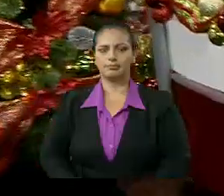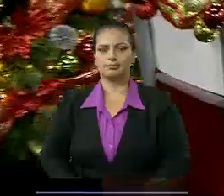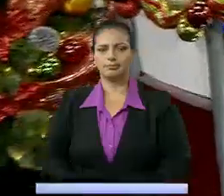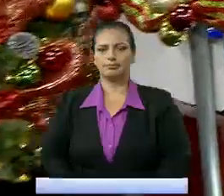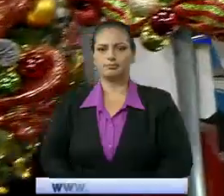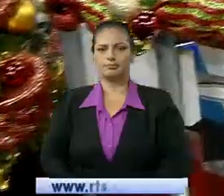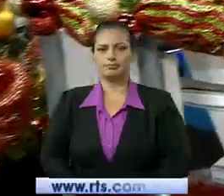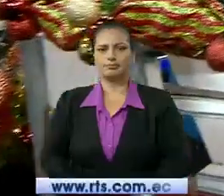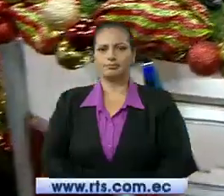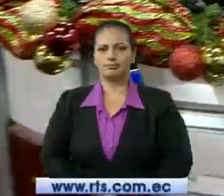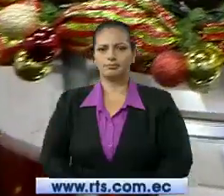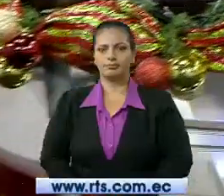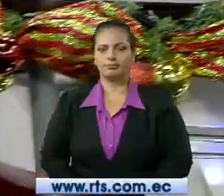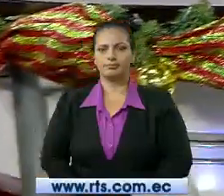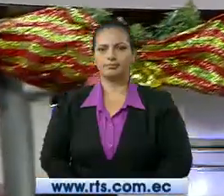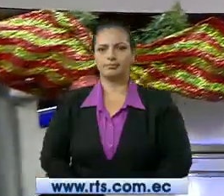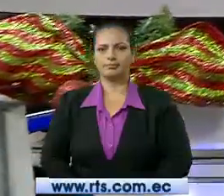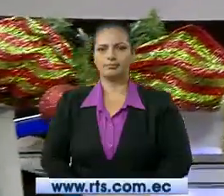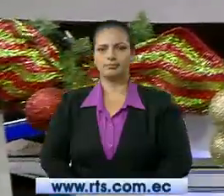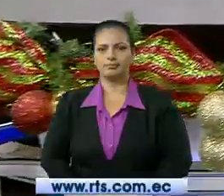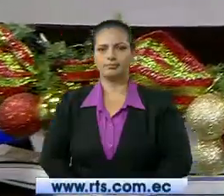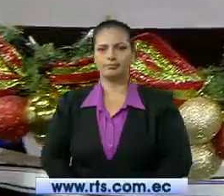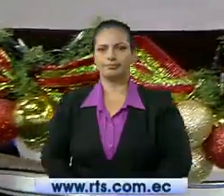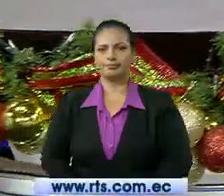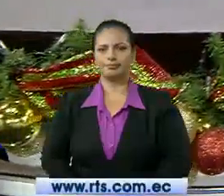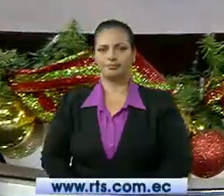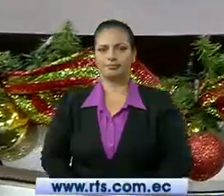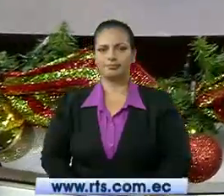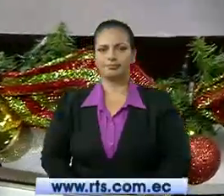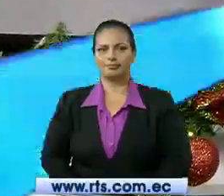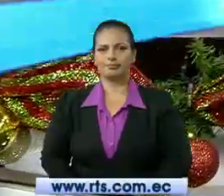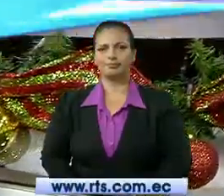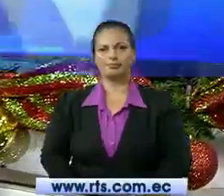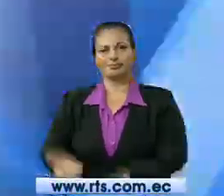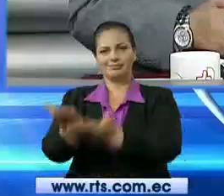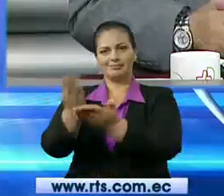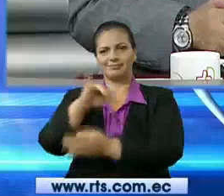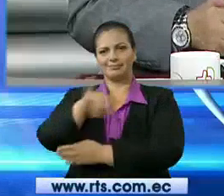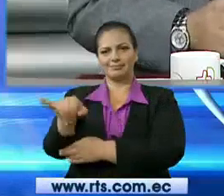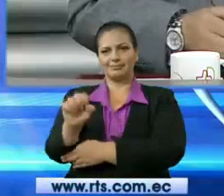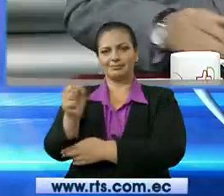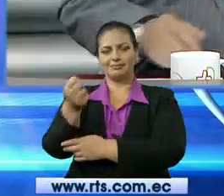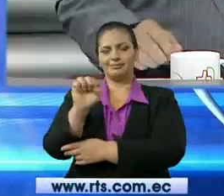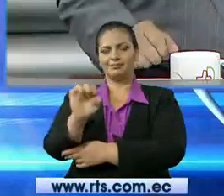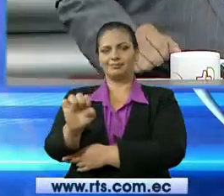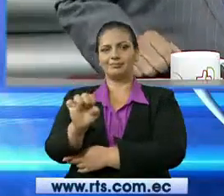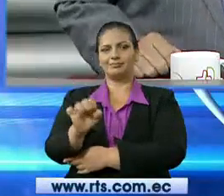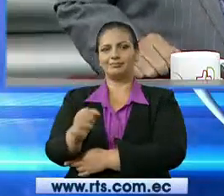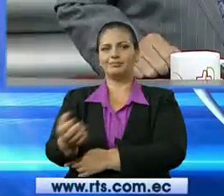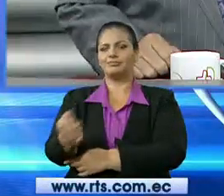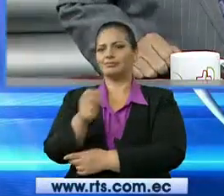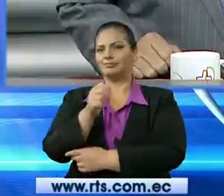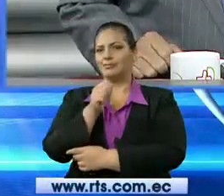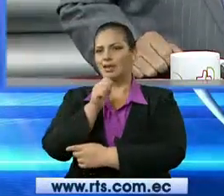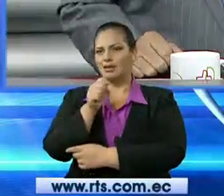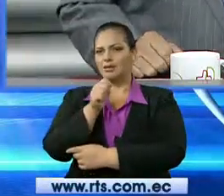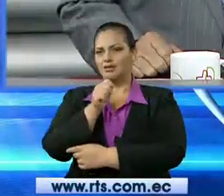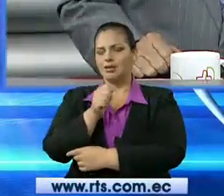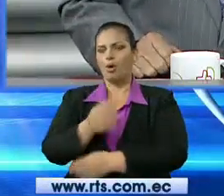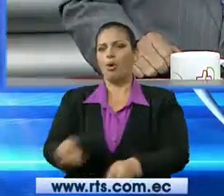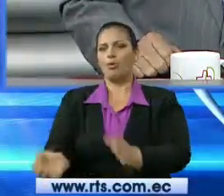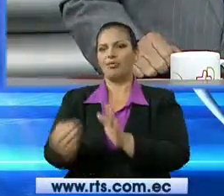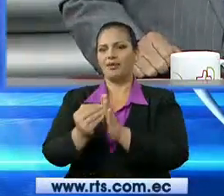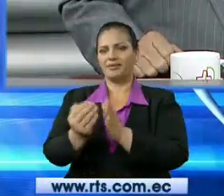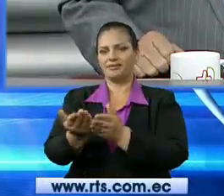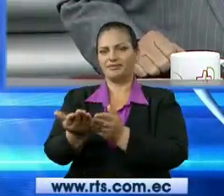Bueno, nuevamente con el año viejo, con los años, perdón, con José Morales, que está en los años viejos. José Morales, nuevamente contigo